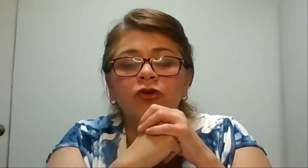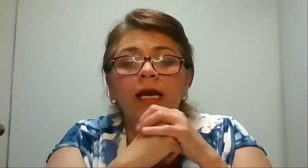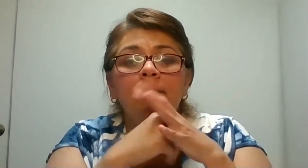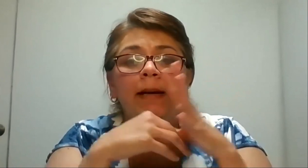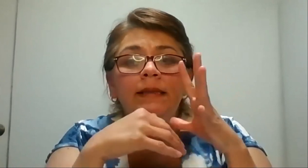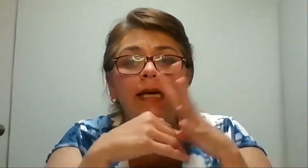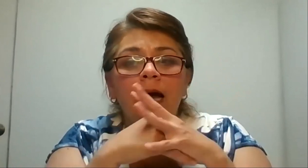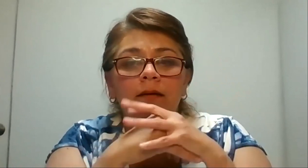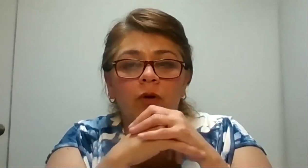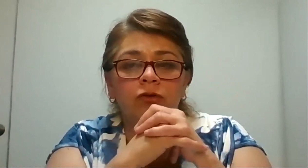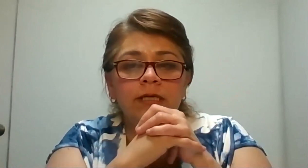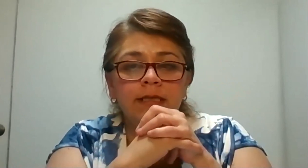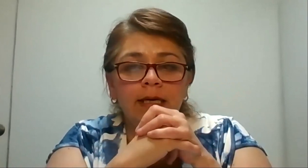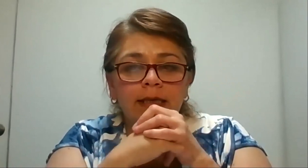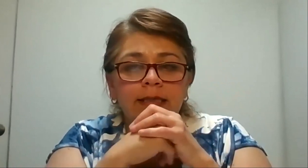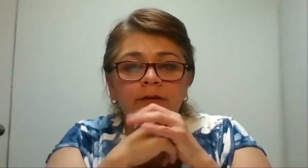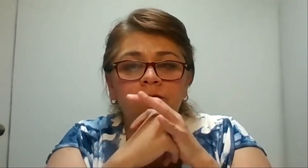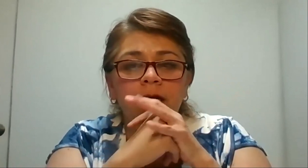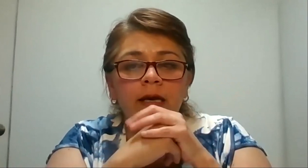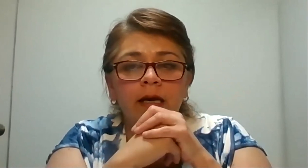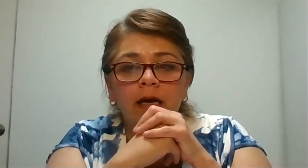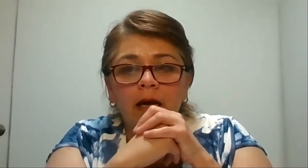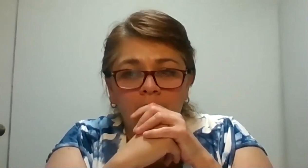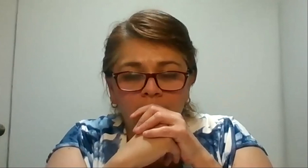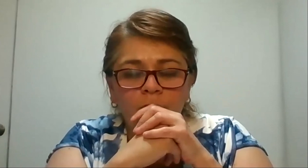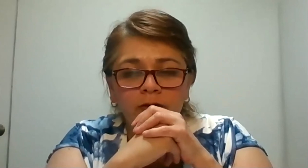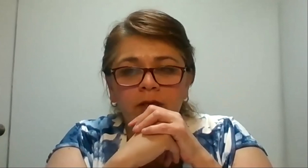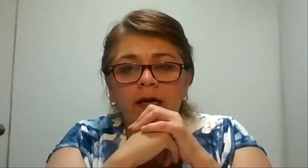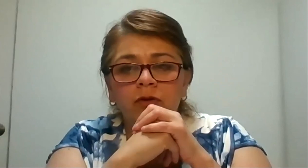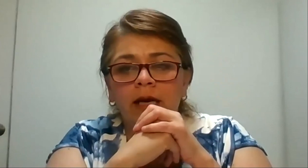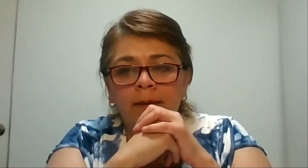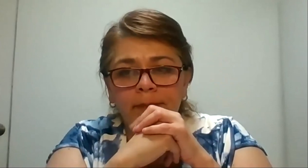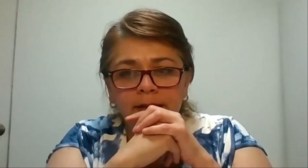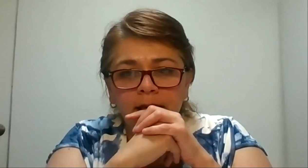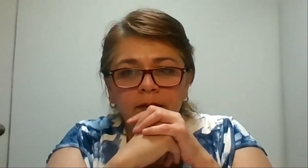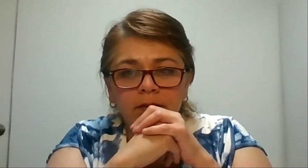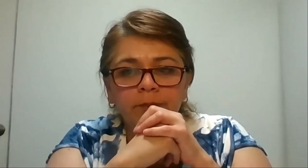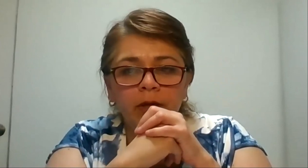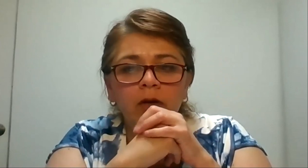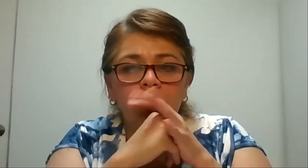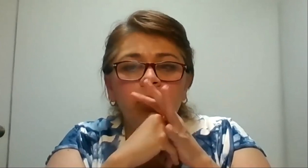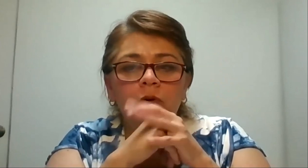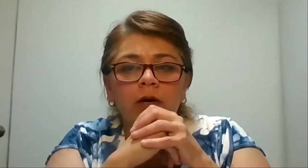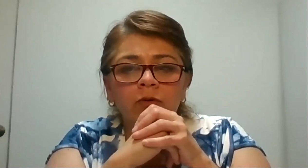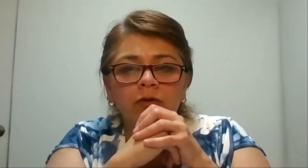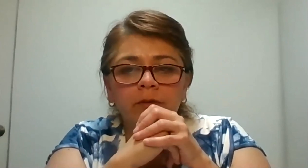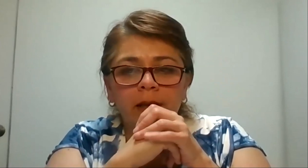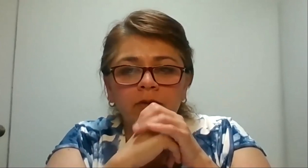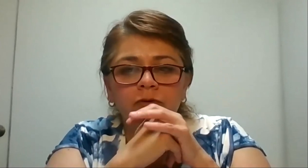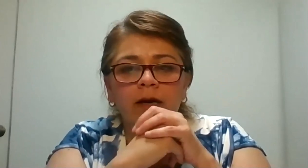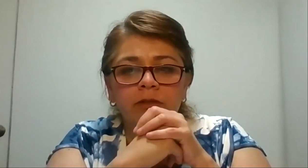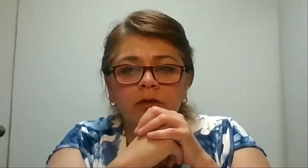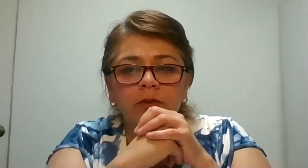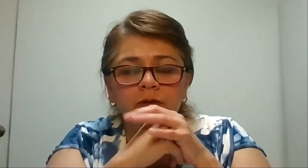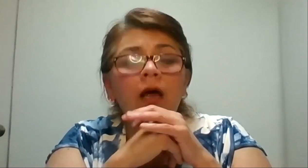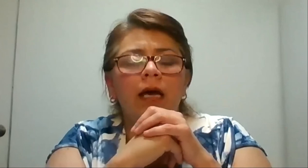Y esto de la empatía, cuando dicen que se refiere, cuando dijeron de la empatía, se puede lograr involucrando a los empleados